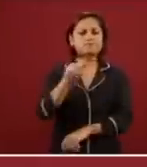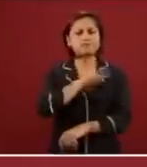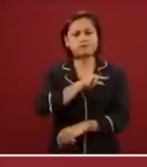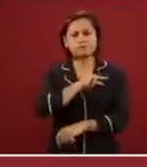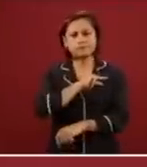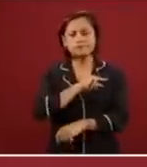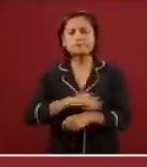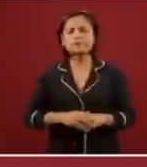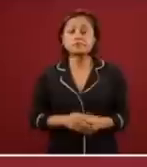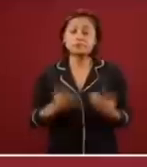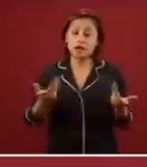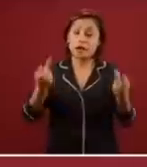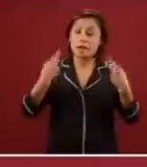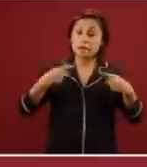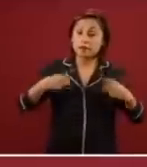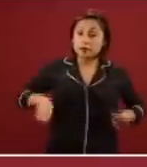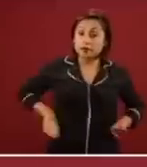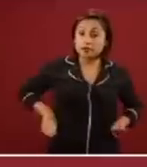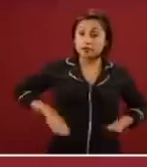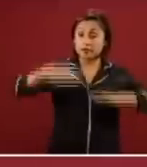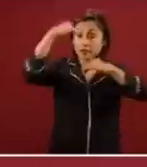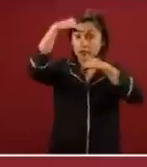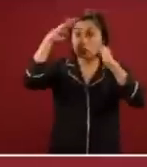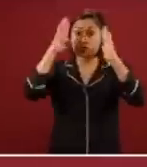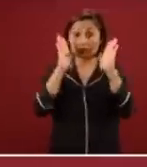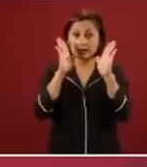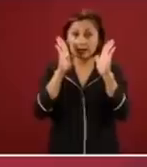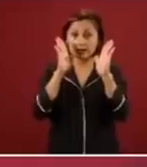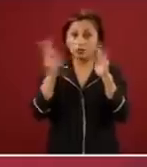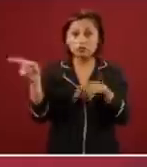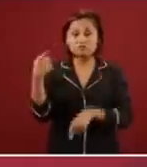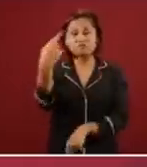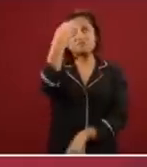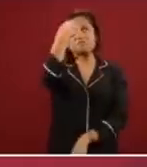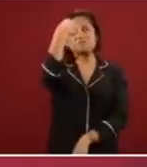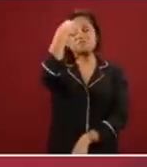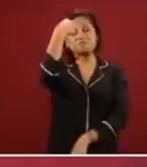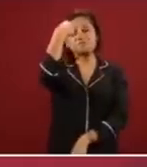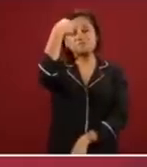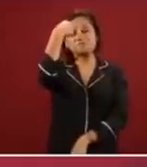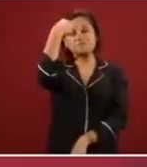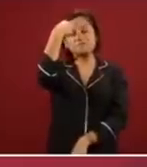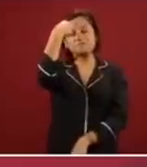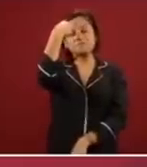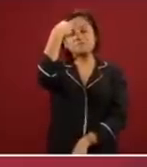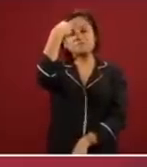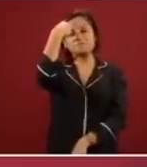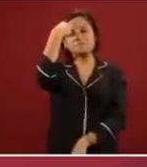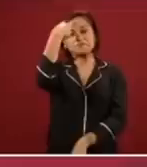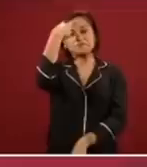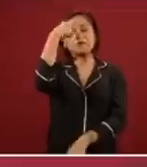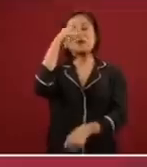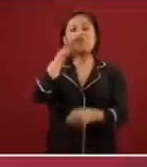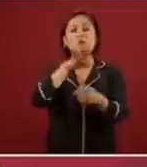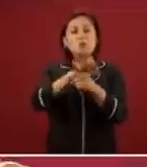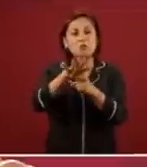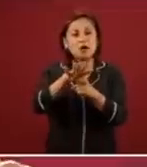tiene como pensamiento dominante el que